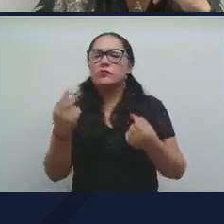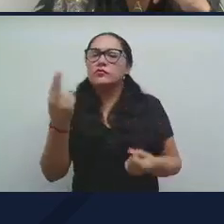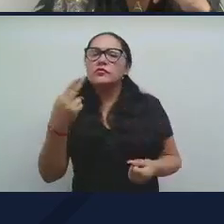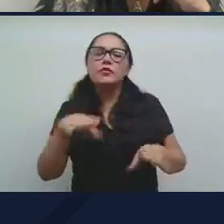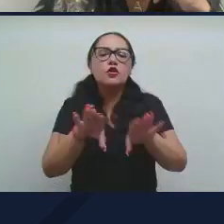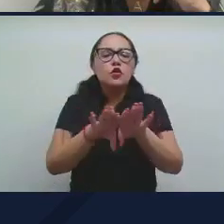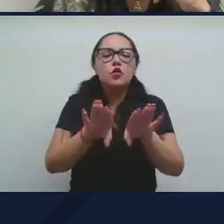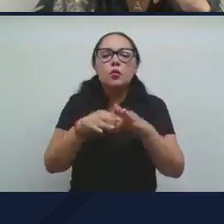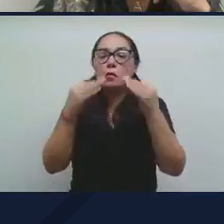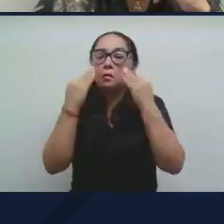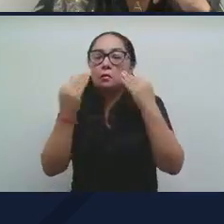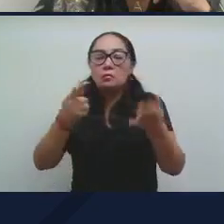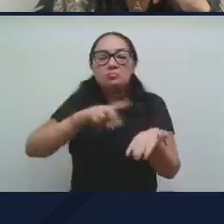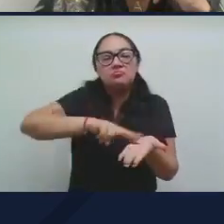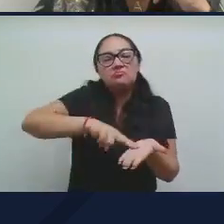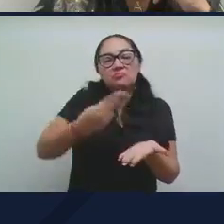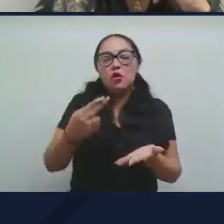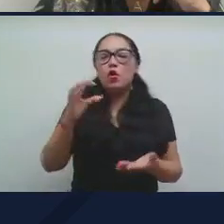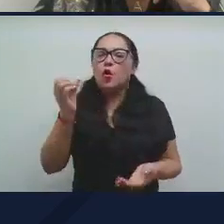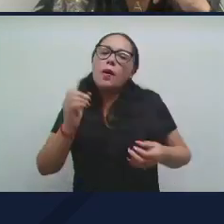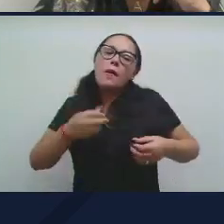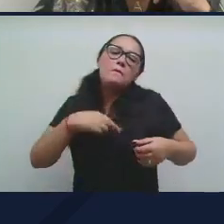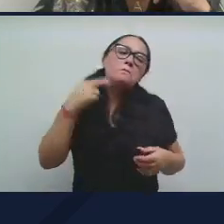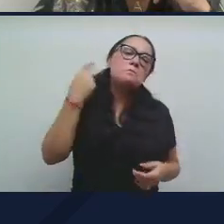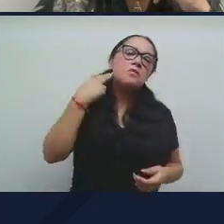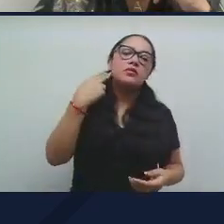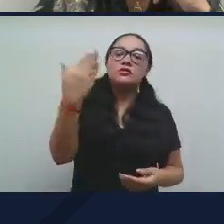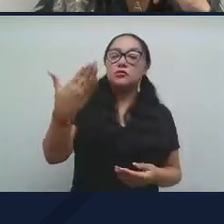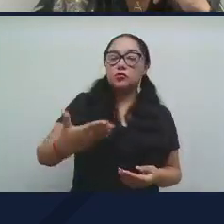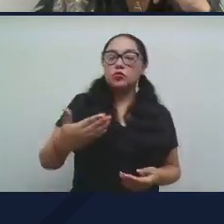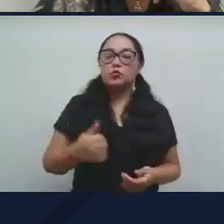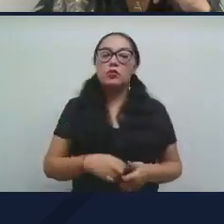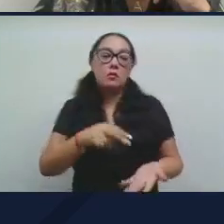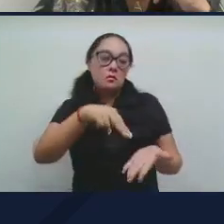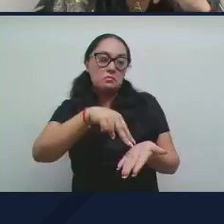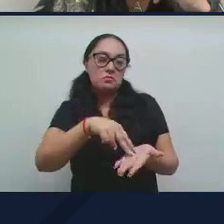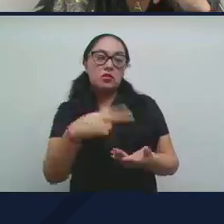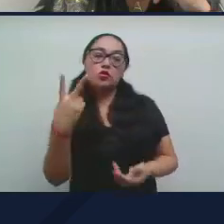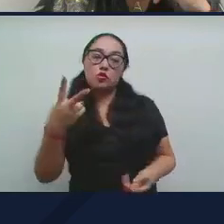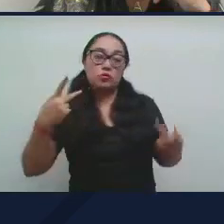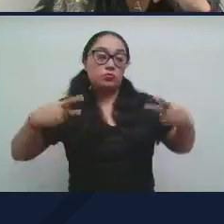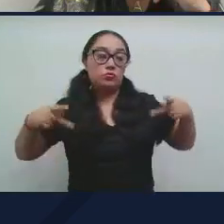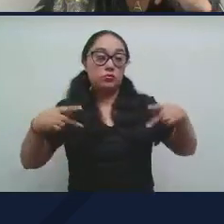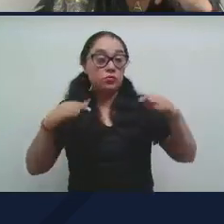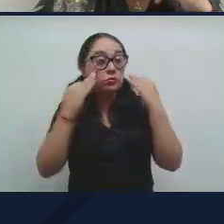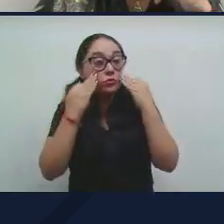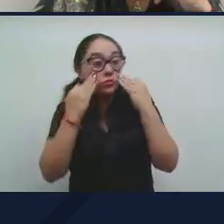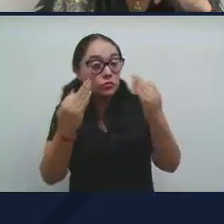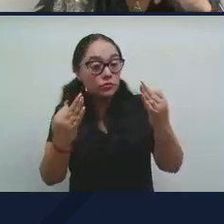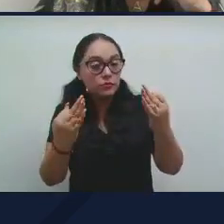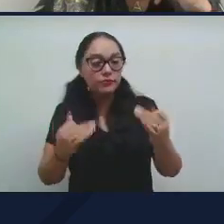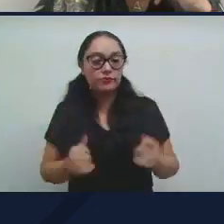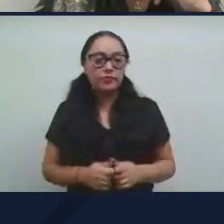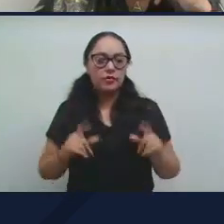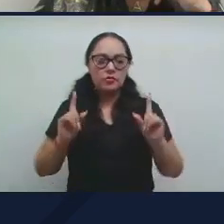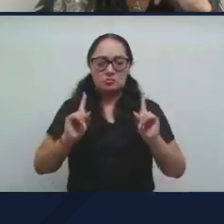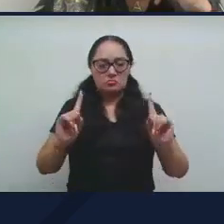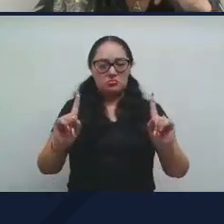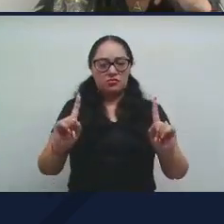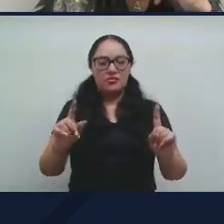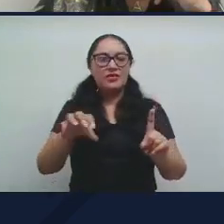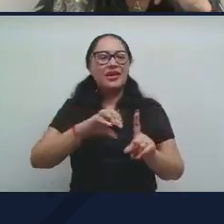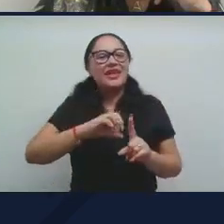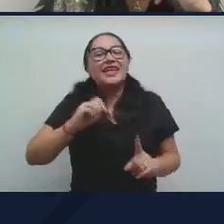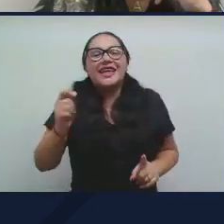Y muchos notarios solicitan la presencia de dos testigos, que son como testigos de